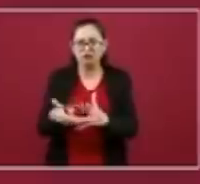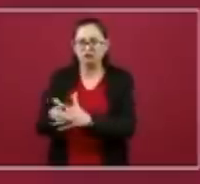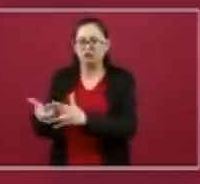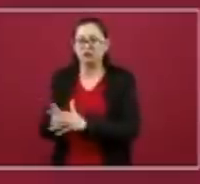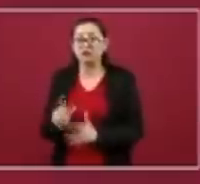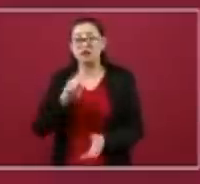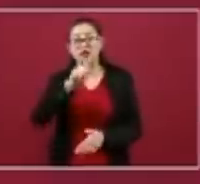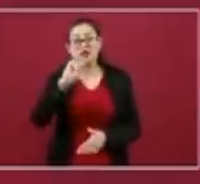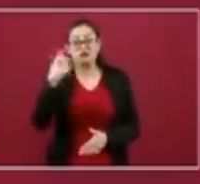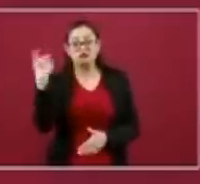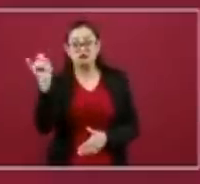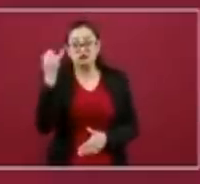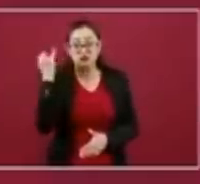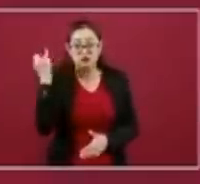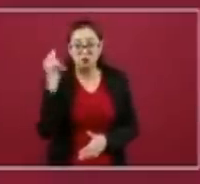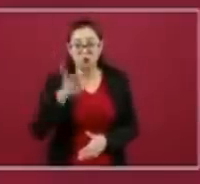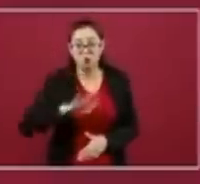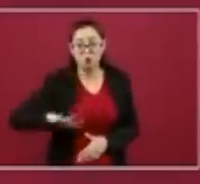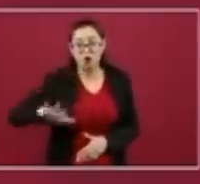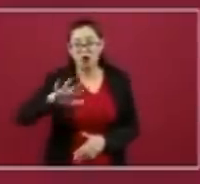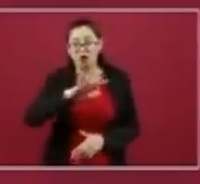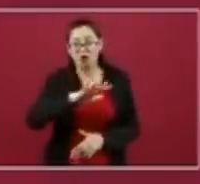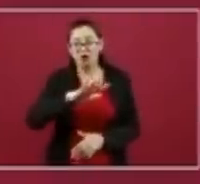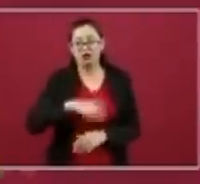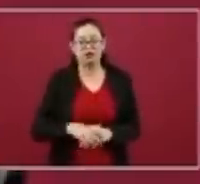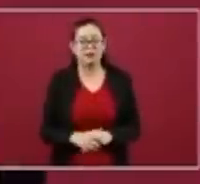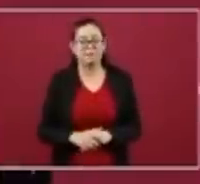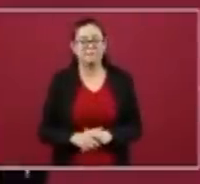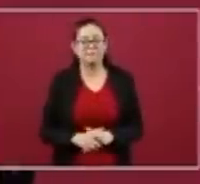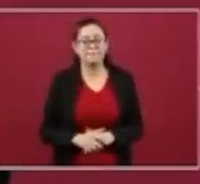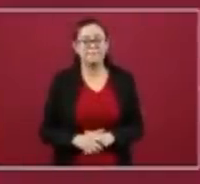nada más. Y decidimos